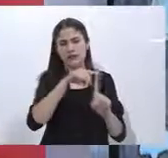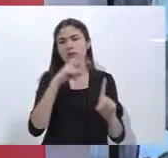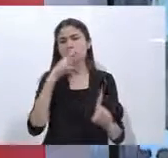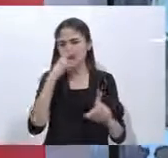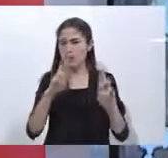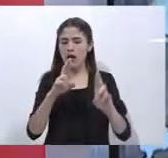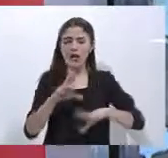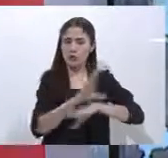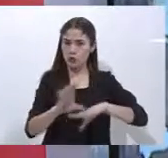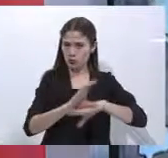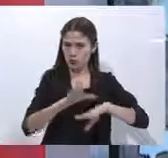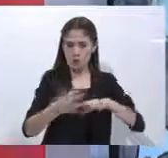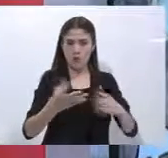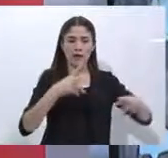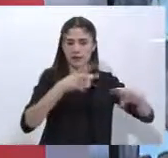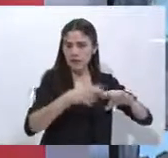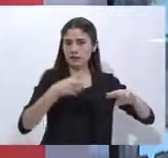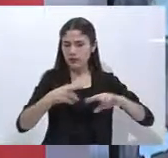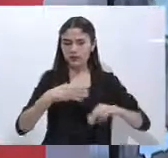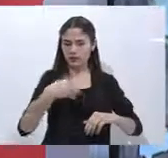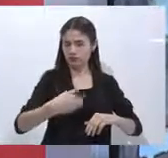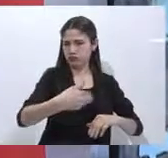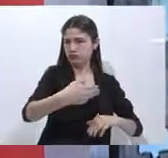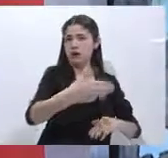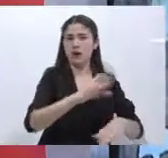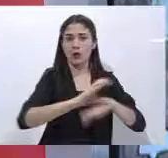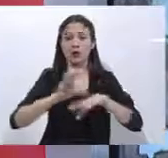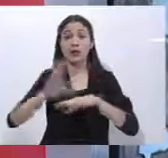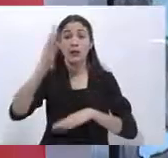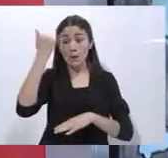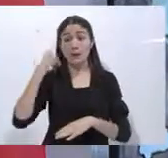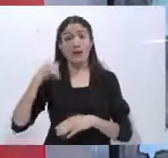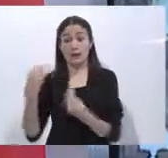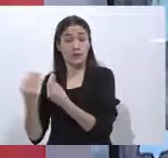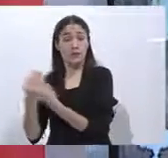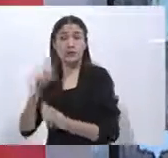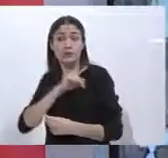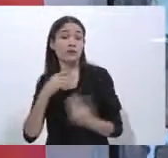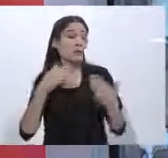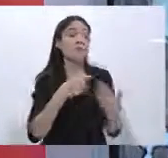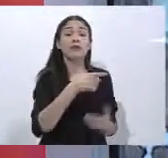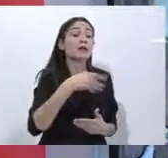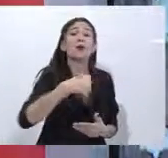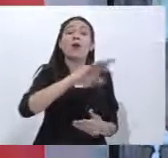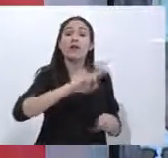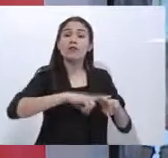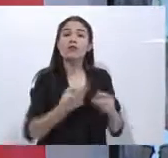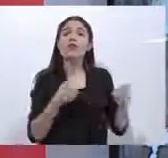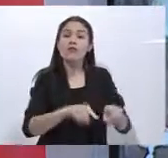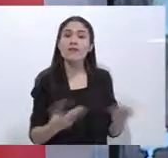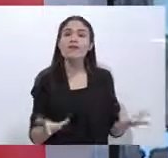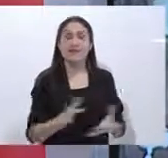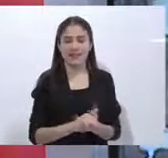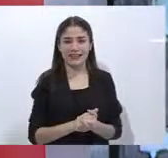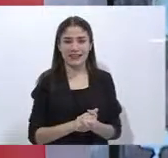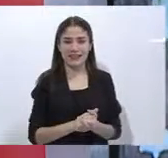gente nos pide nada ya no estaban preguntando hoy si cuando vamos a volver a hacer tenemos previsto hacer hoy hasta las 5 de la